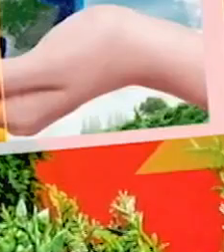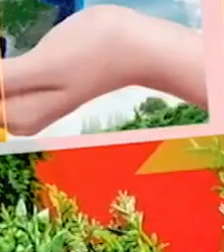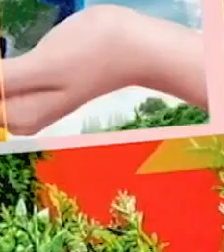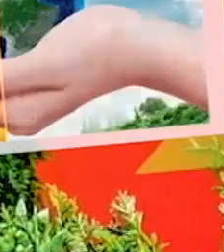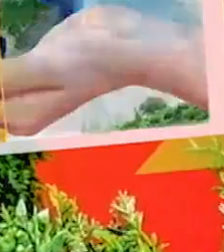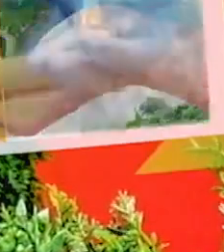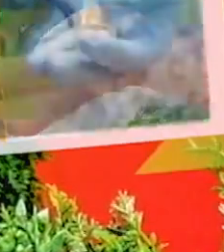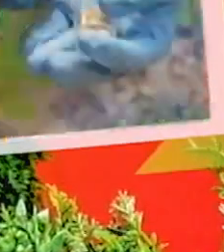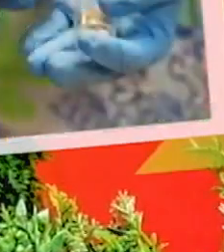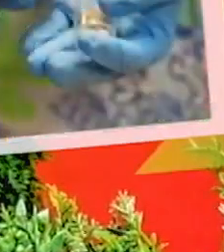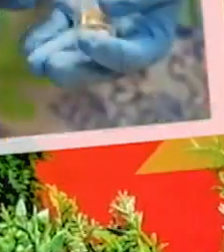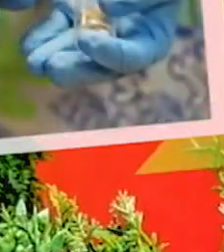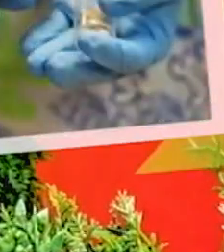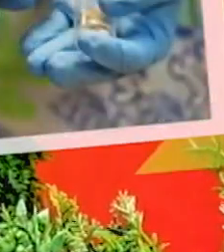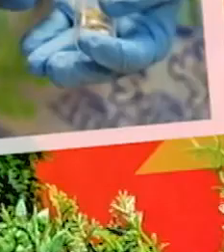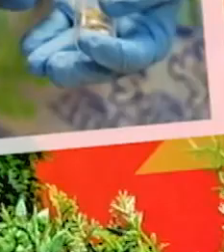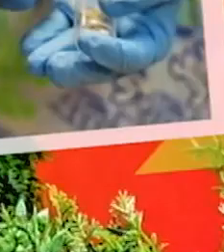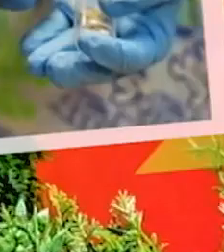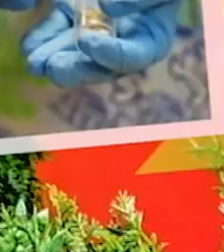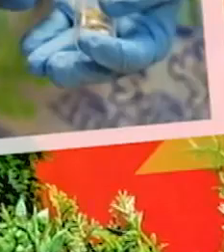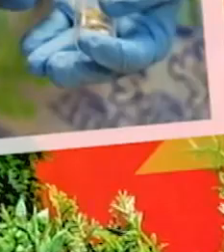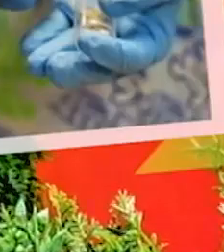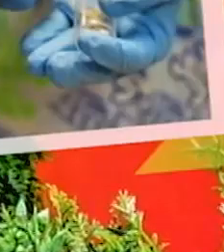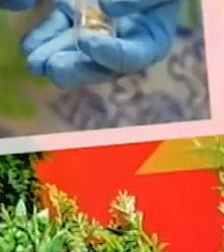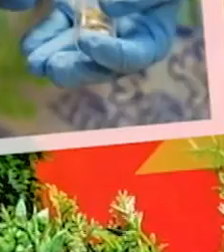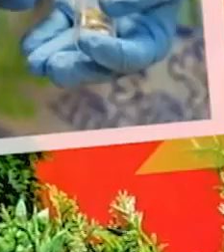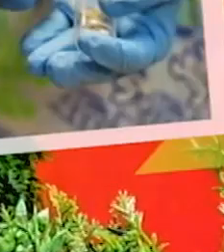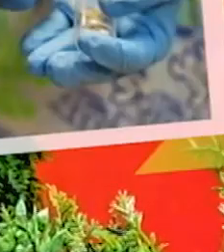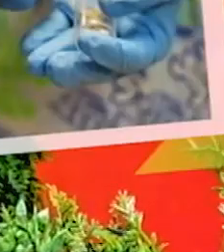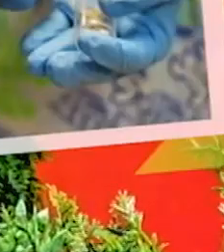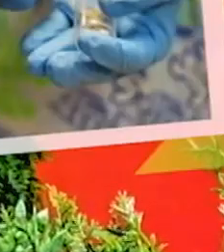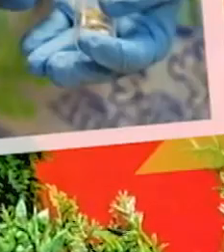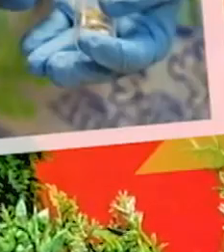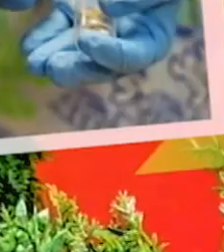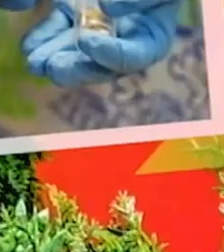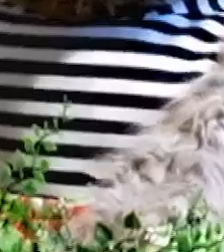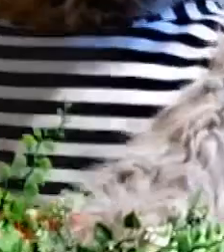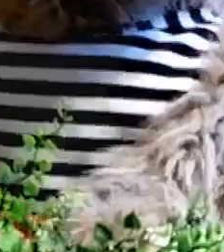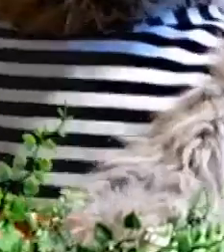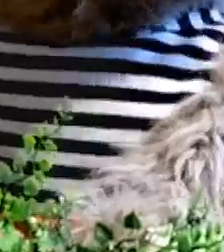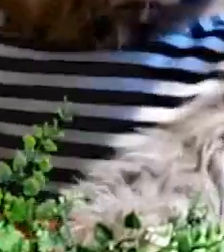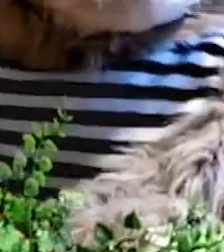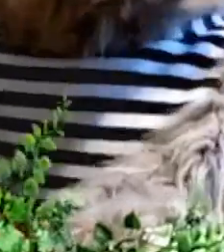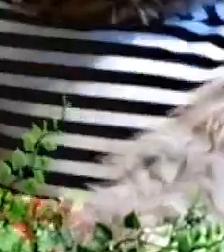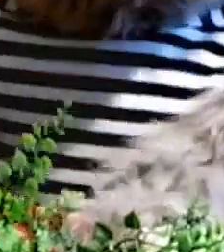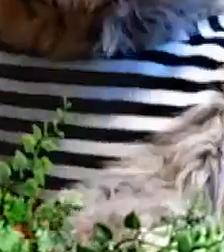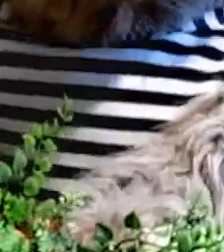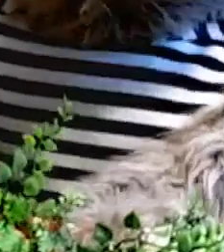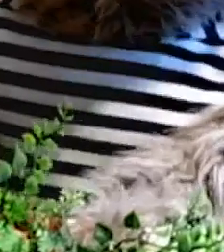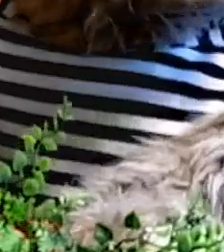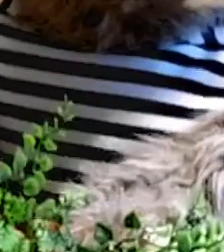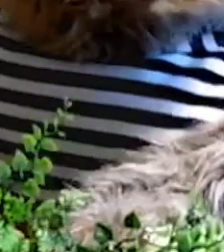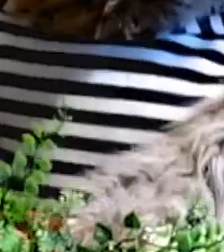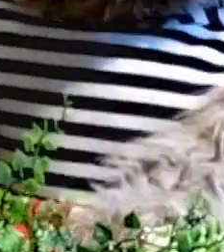revelaron que estas micropartículas se han extendido por muchos ecosistemas marinos. Pero también